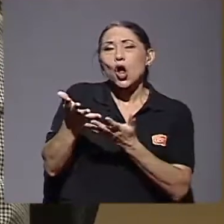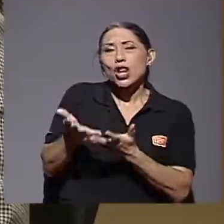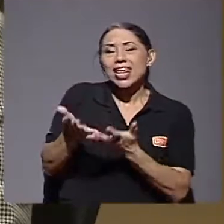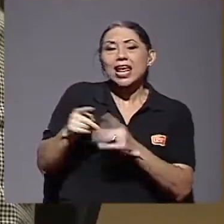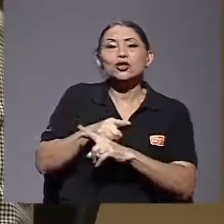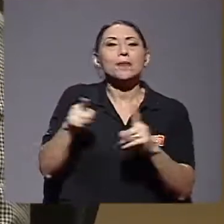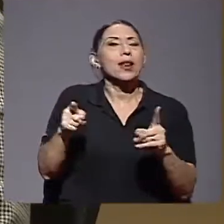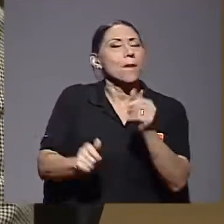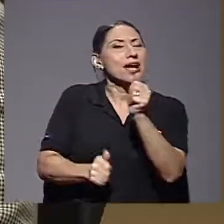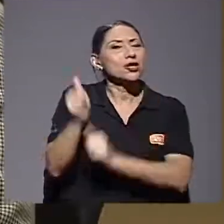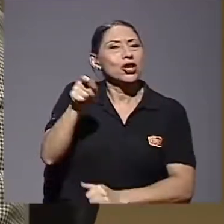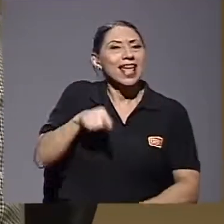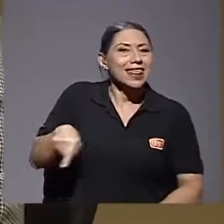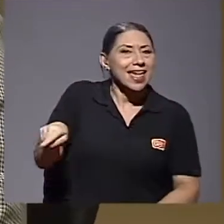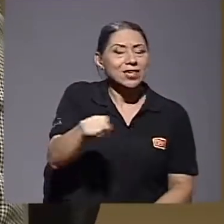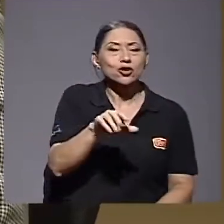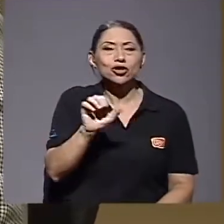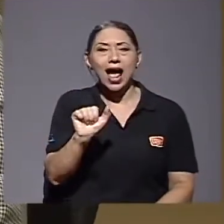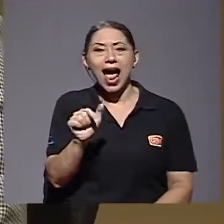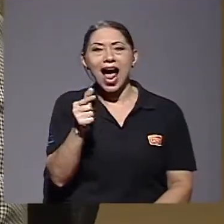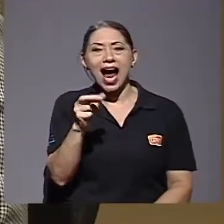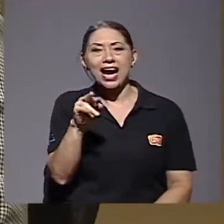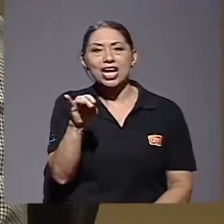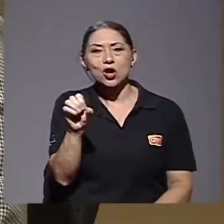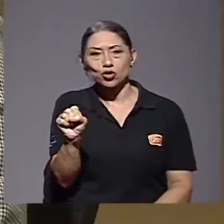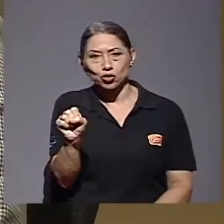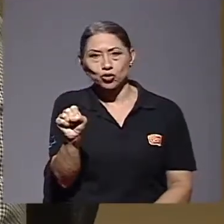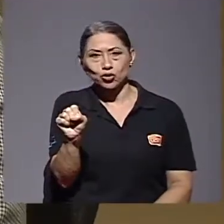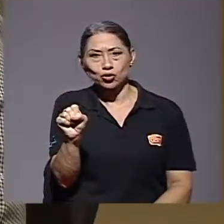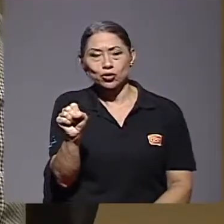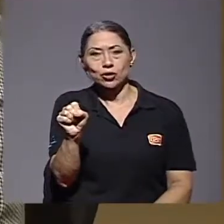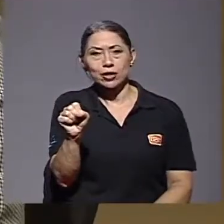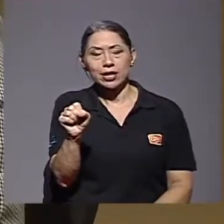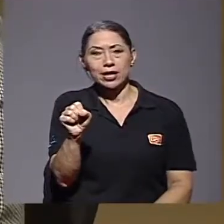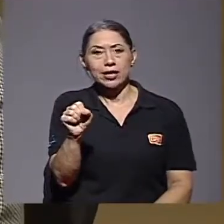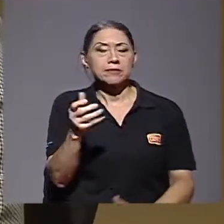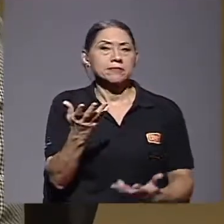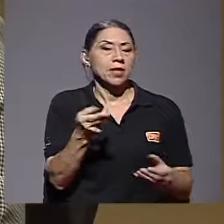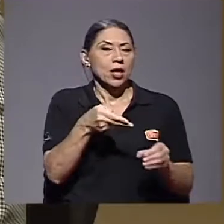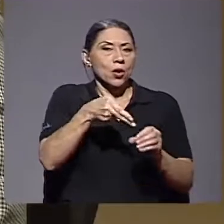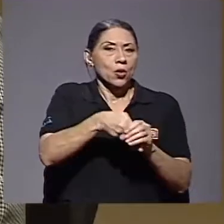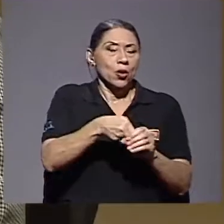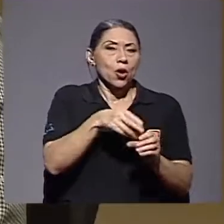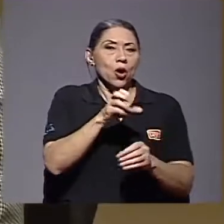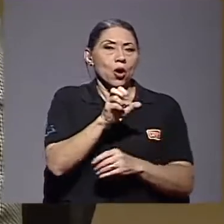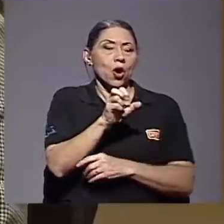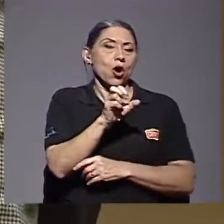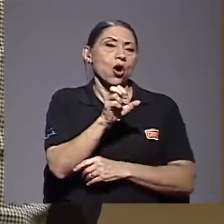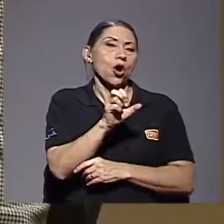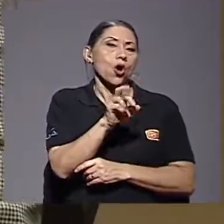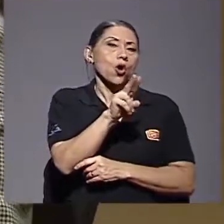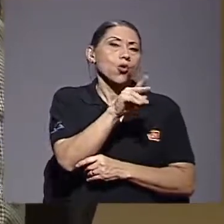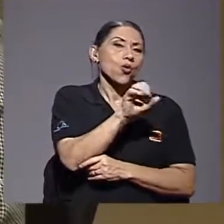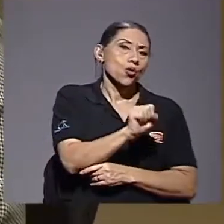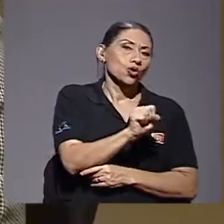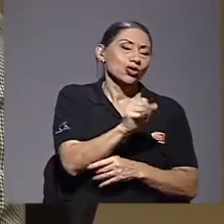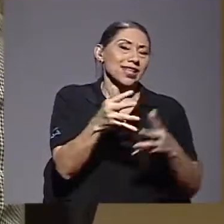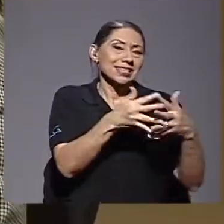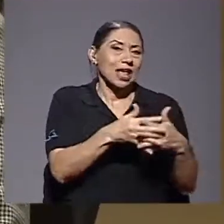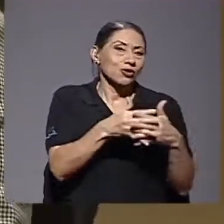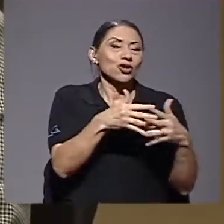generalmente, la mayoría. Crudos de Estados Unidos tienen ligeros y